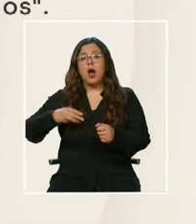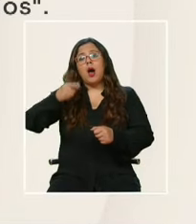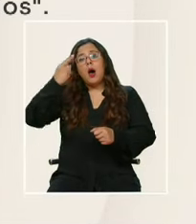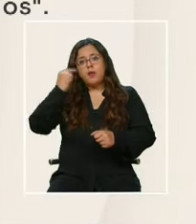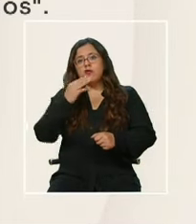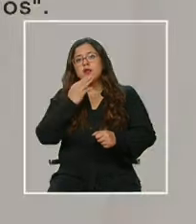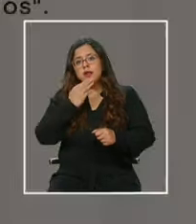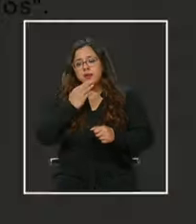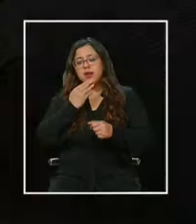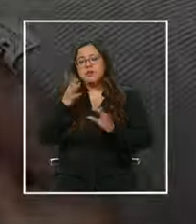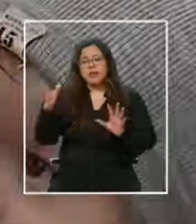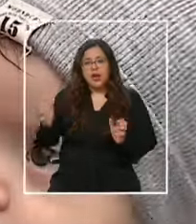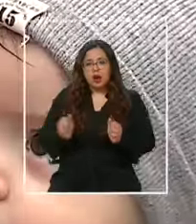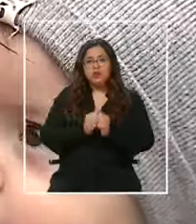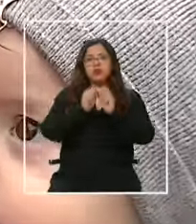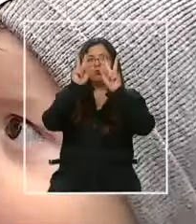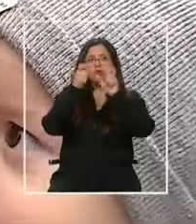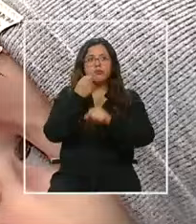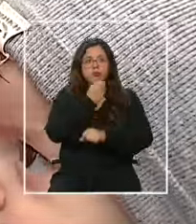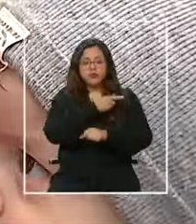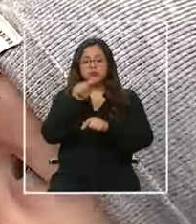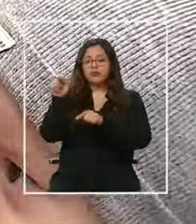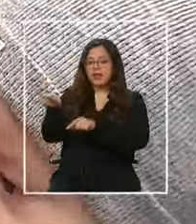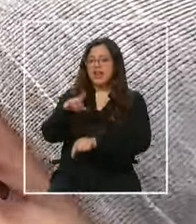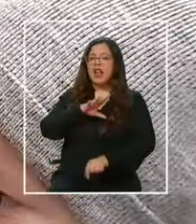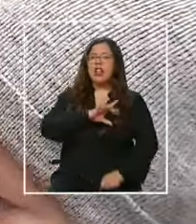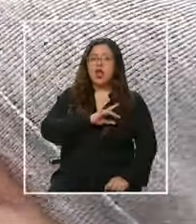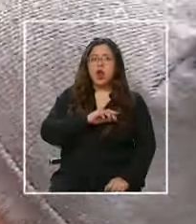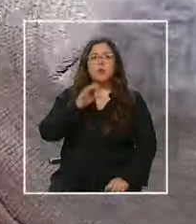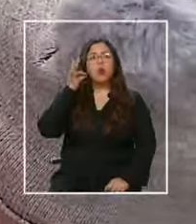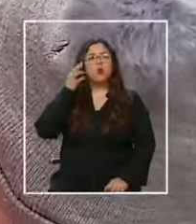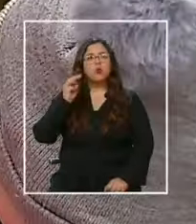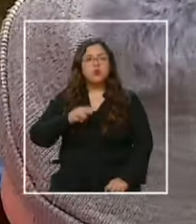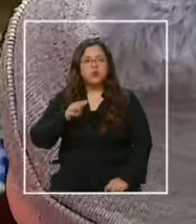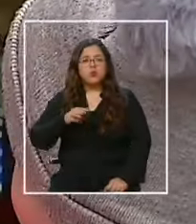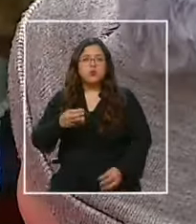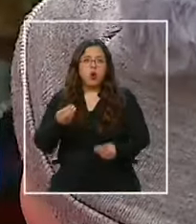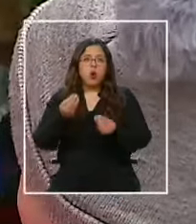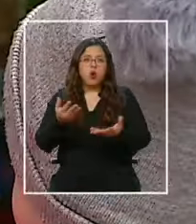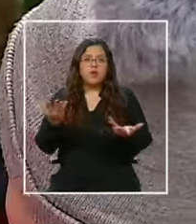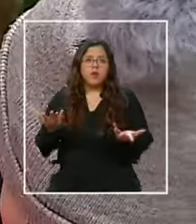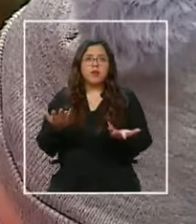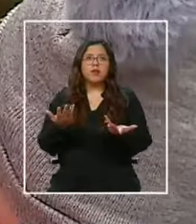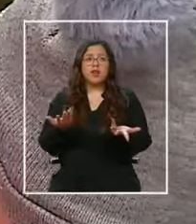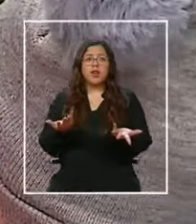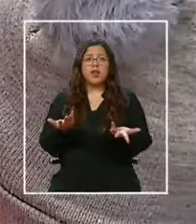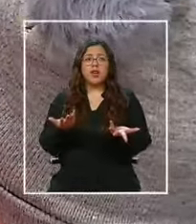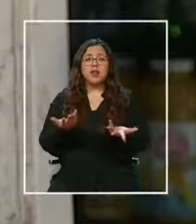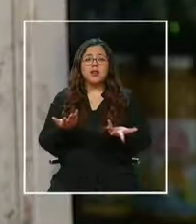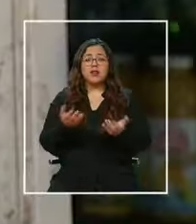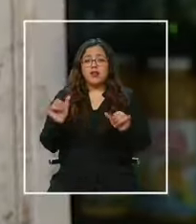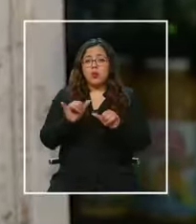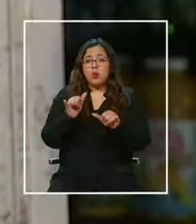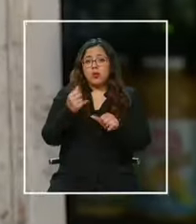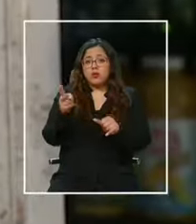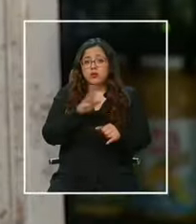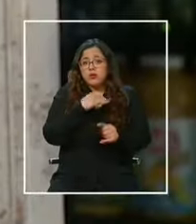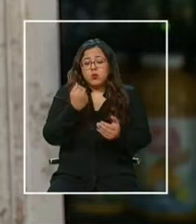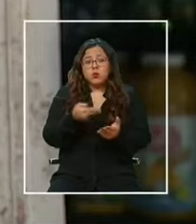judiciales. Es un dolor demasiado tremendo para una madre que pierde a su bebito. Me